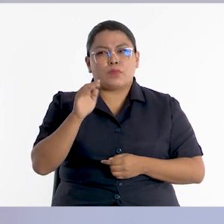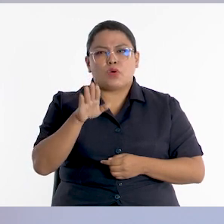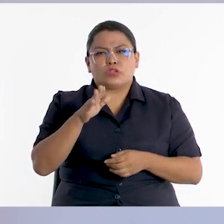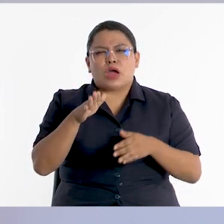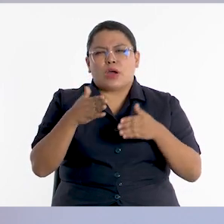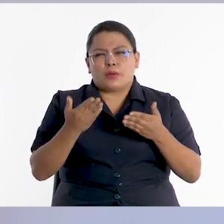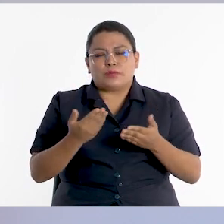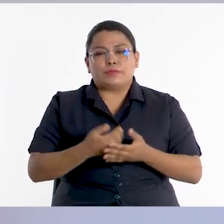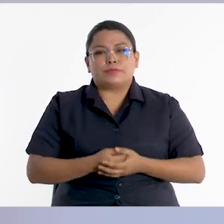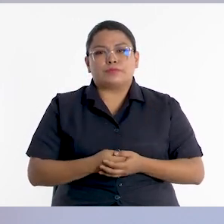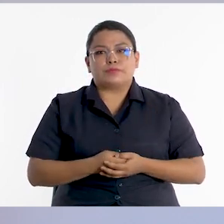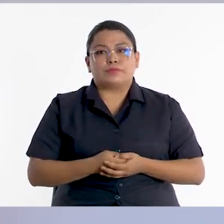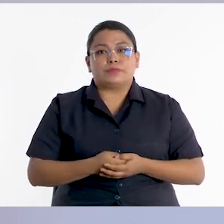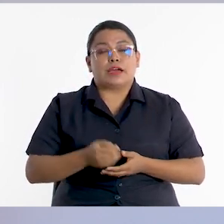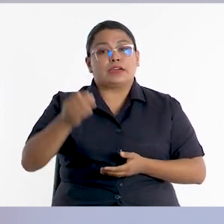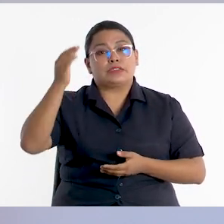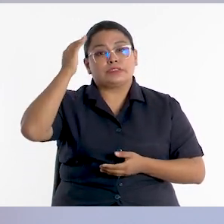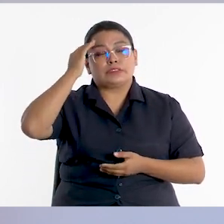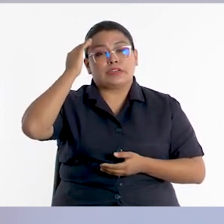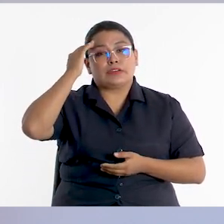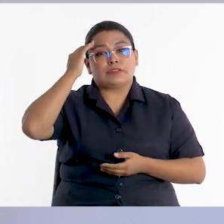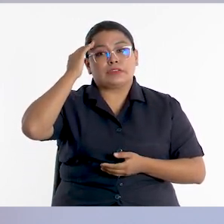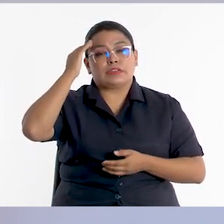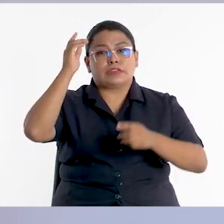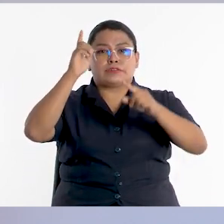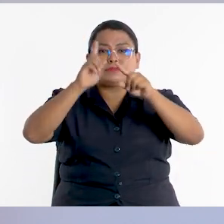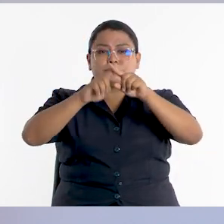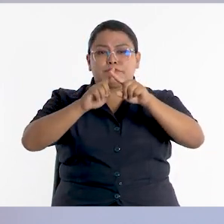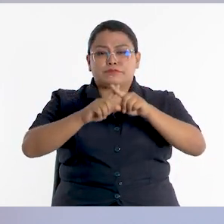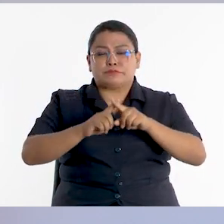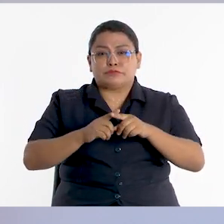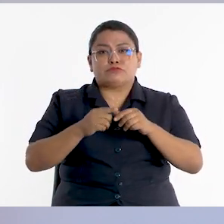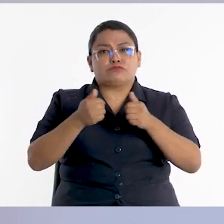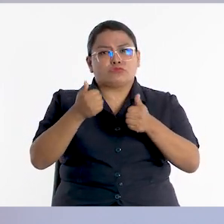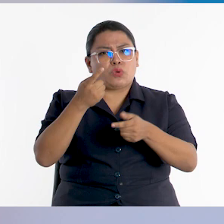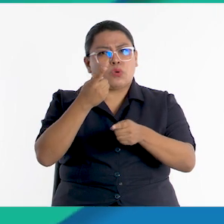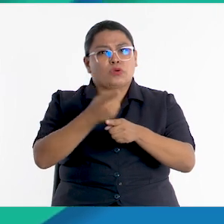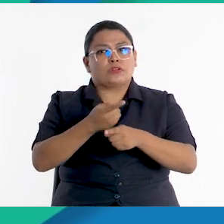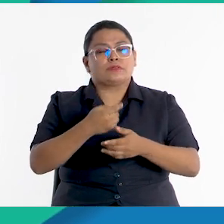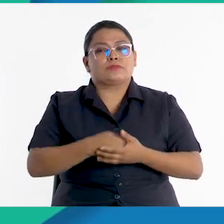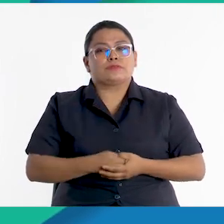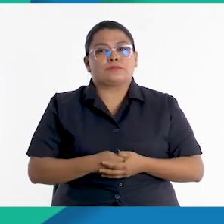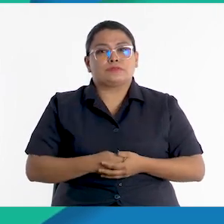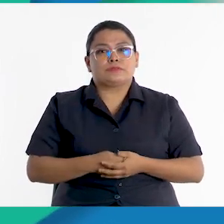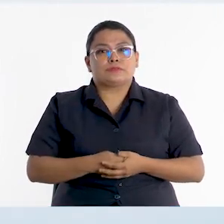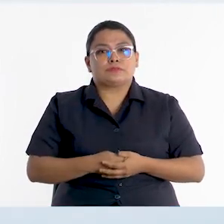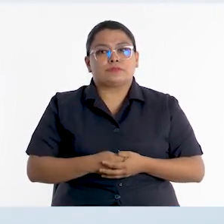cómo utilizarla para comprobar los productos de la tabla de multiplicar del 2.